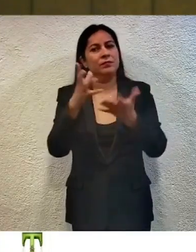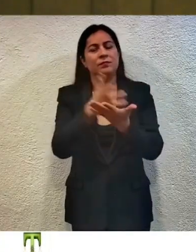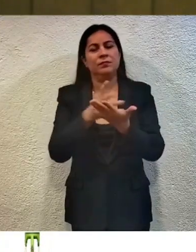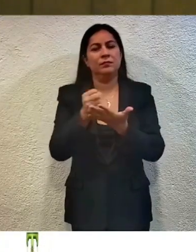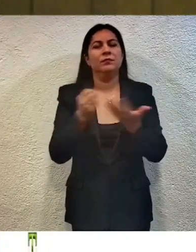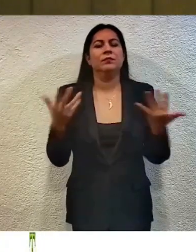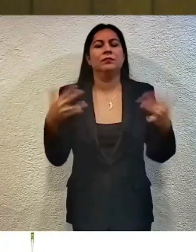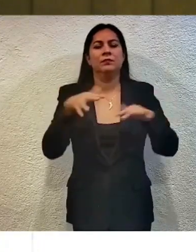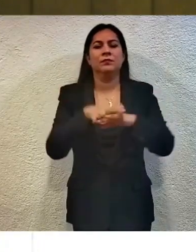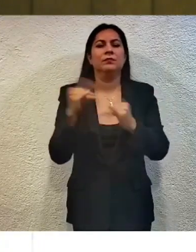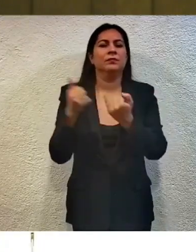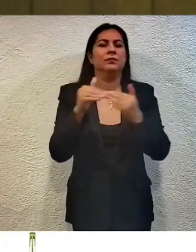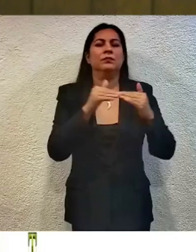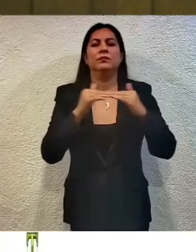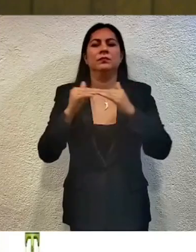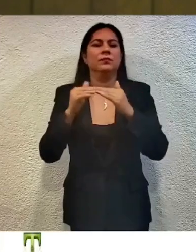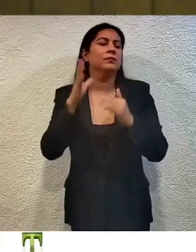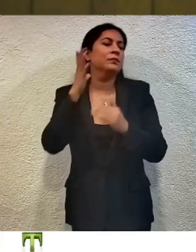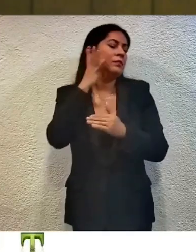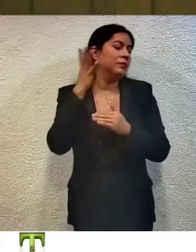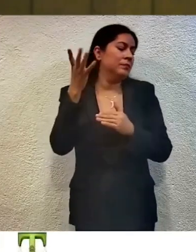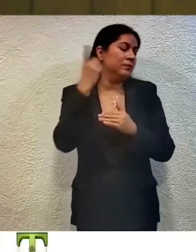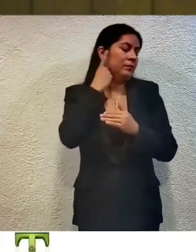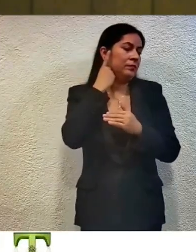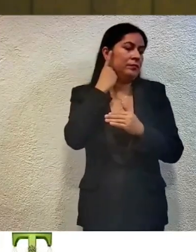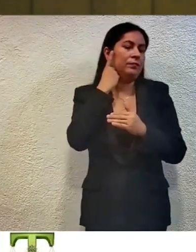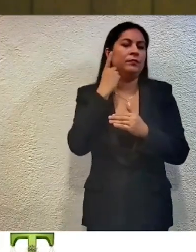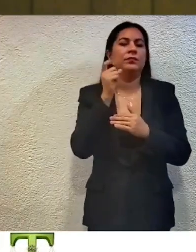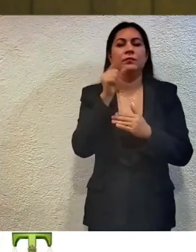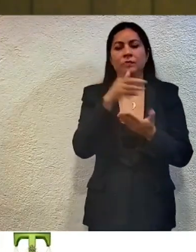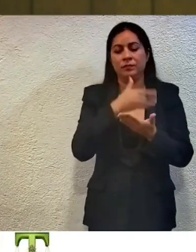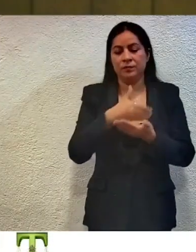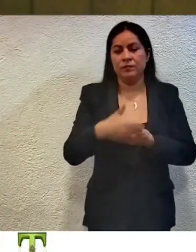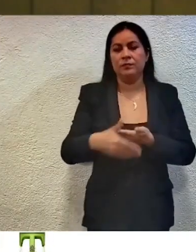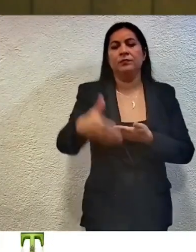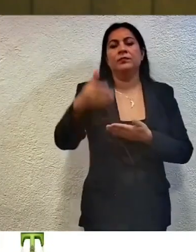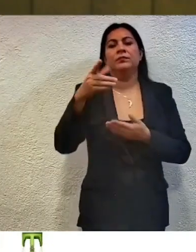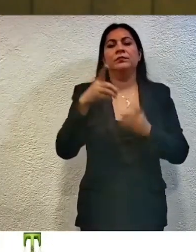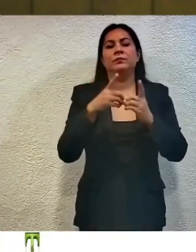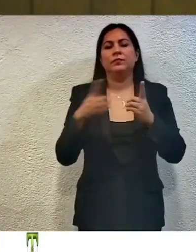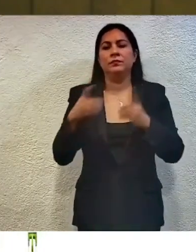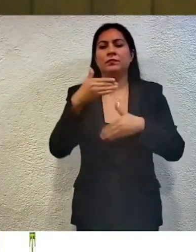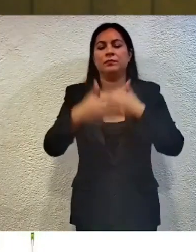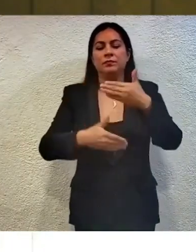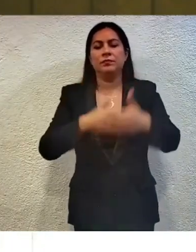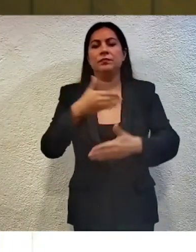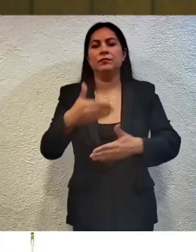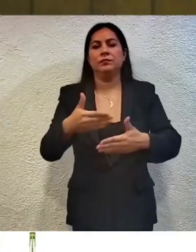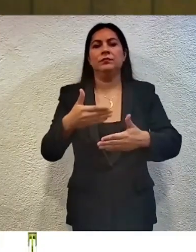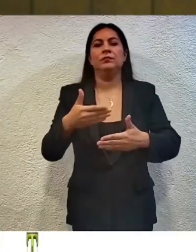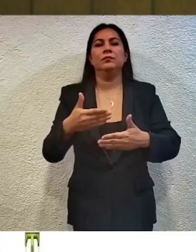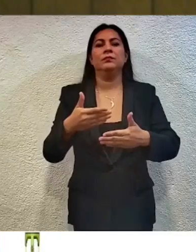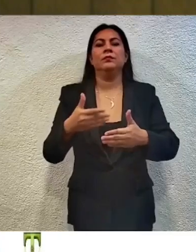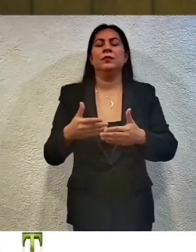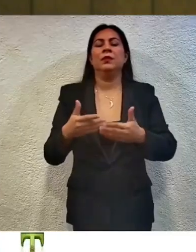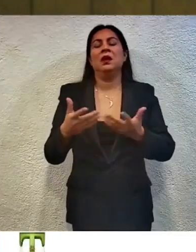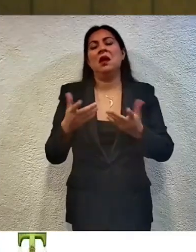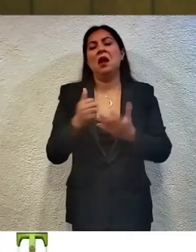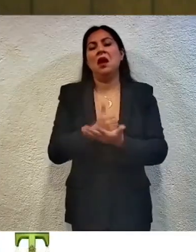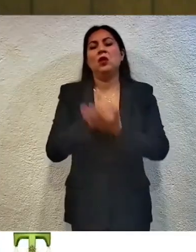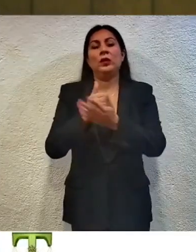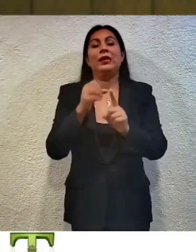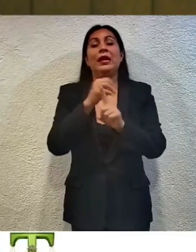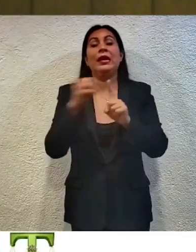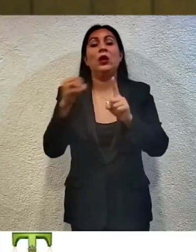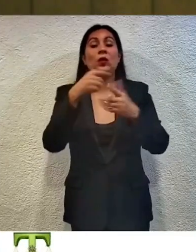la integración paritaria del Poder Legislativo y durante el desarrollo del procedimiento privilegiar el orden